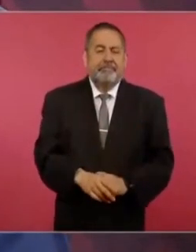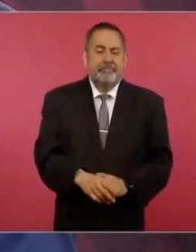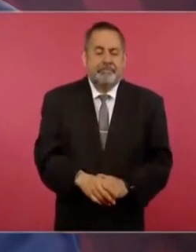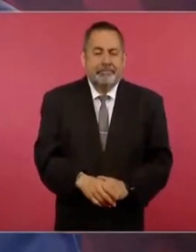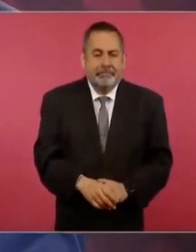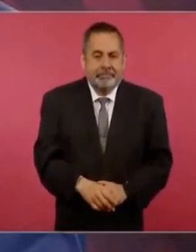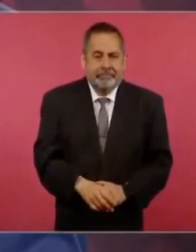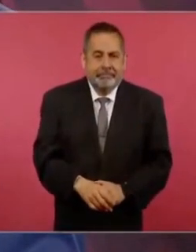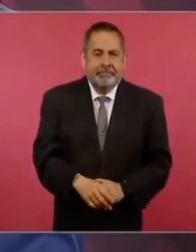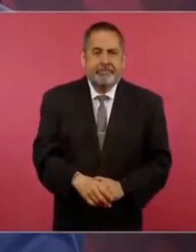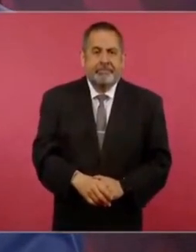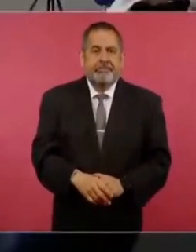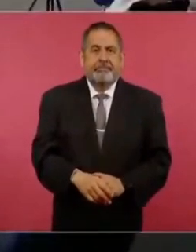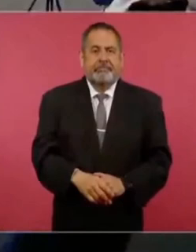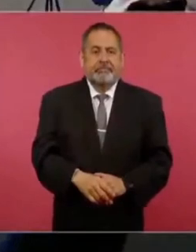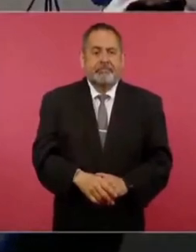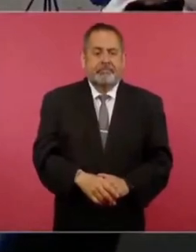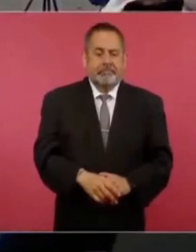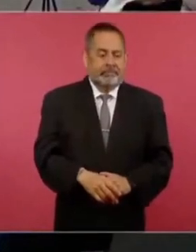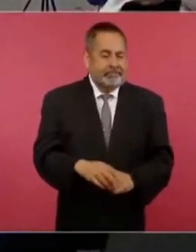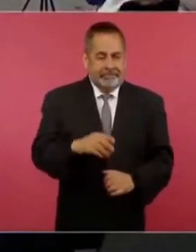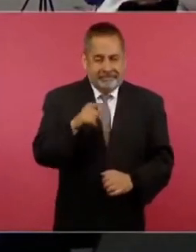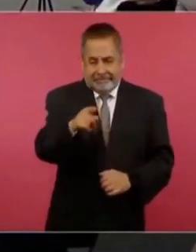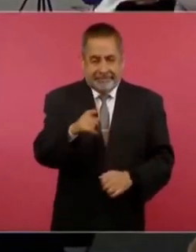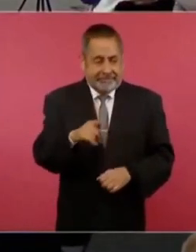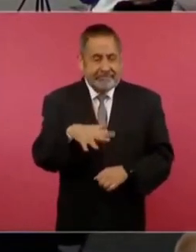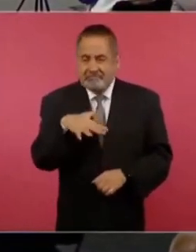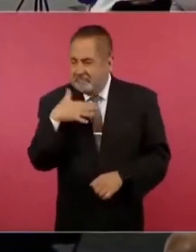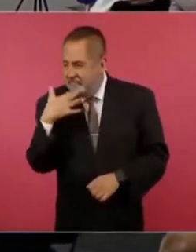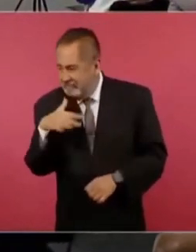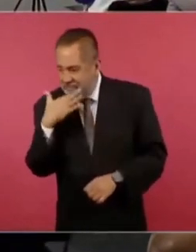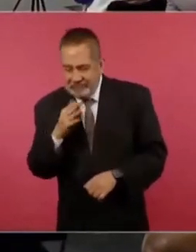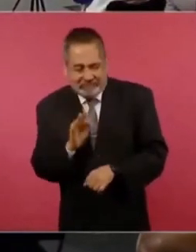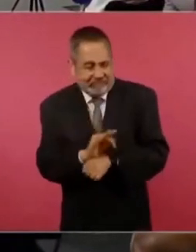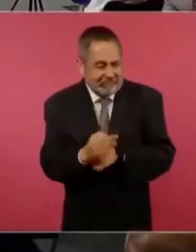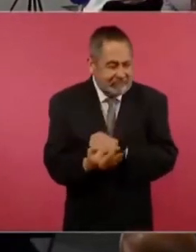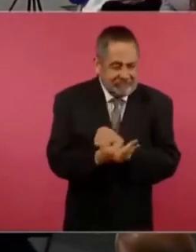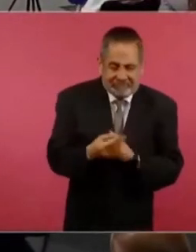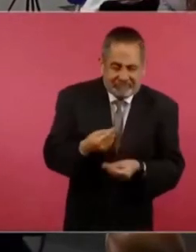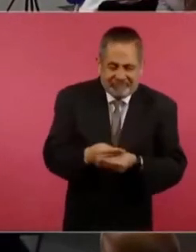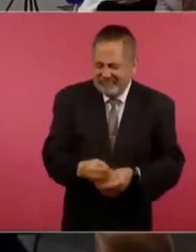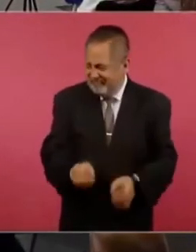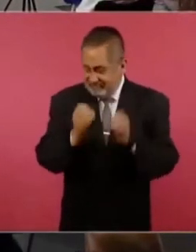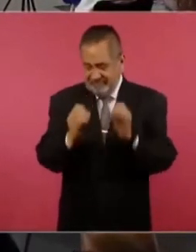Entonces, cero corrupción, cero